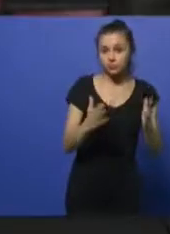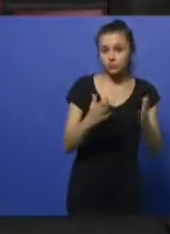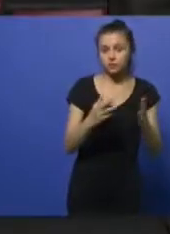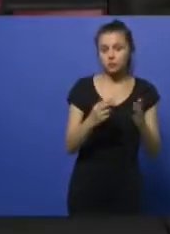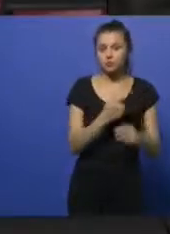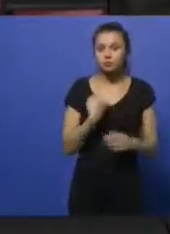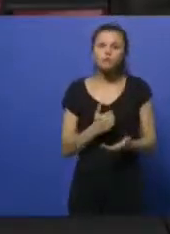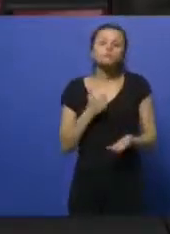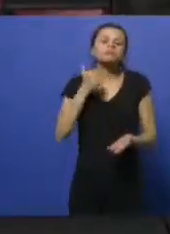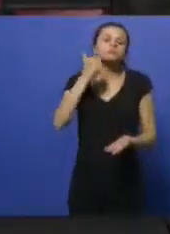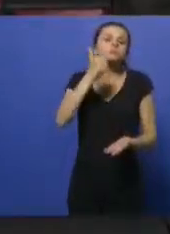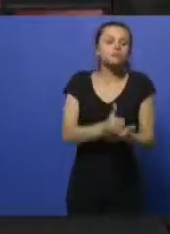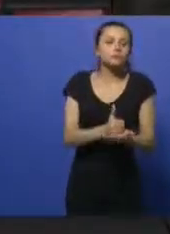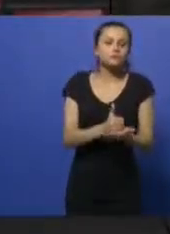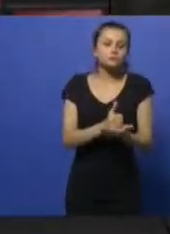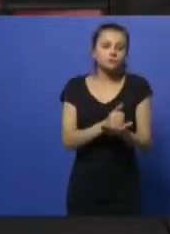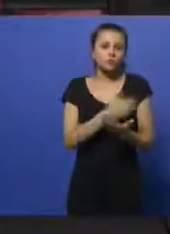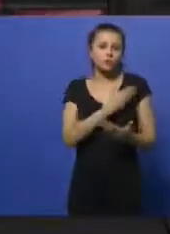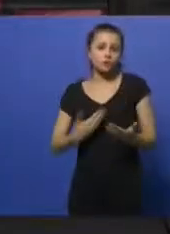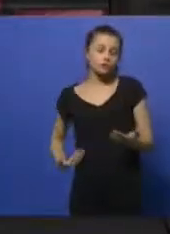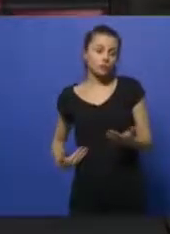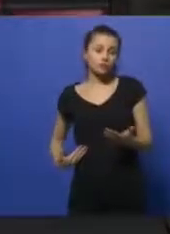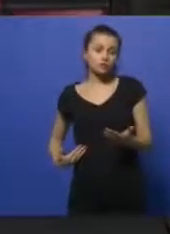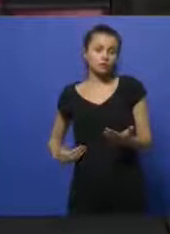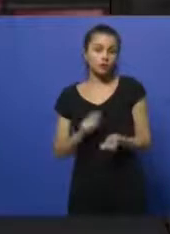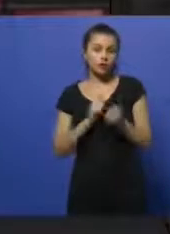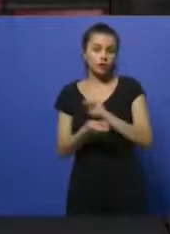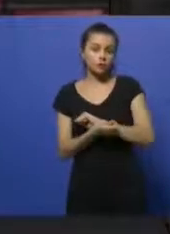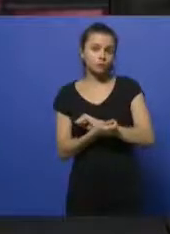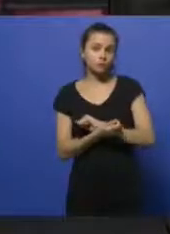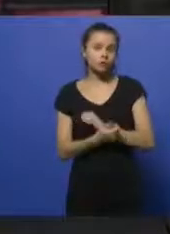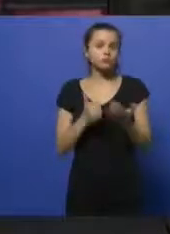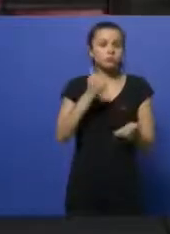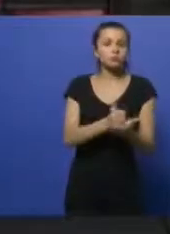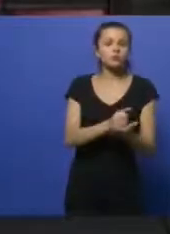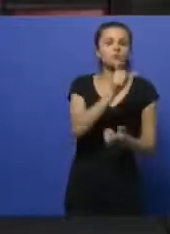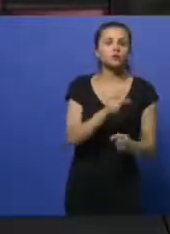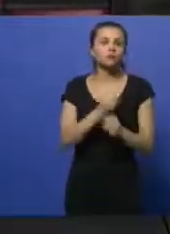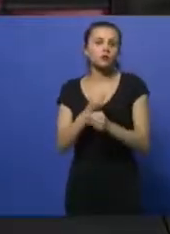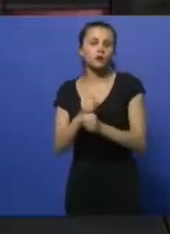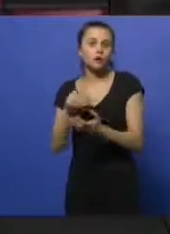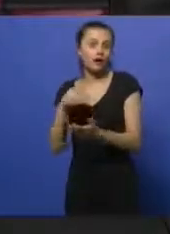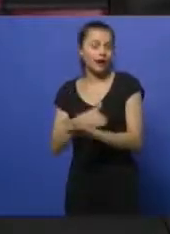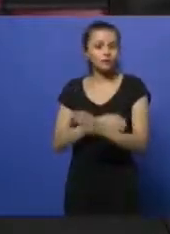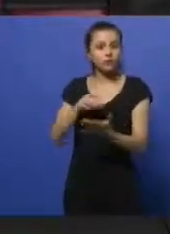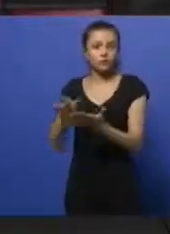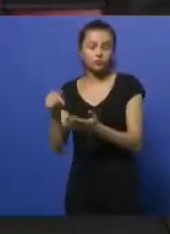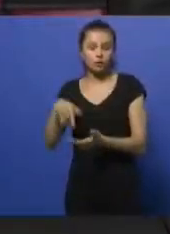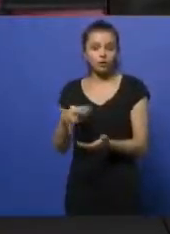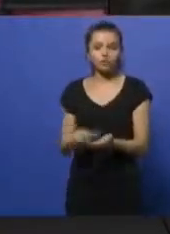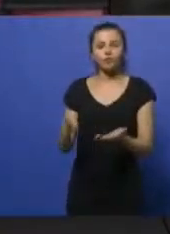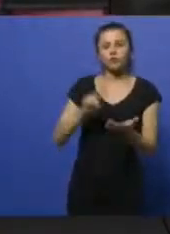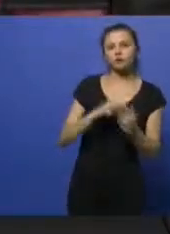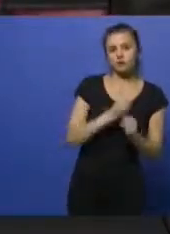pararnos cuando haya un cambio de gobierno para que el compañero pueda volver. La única expectativa que tenemos es la capacidad de pelea que podamos